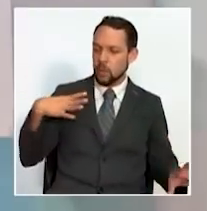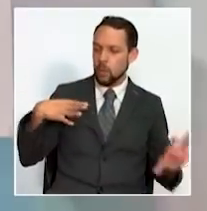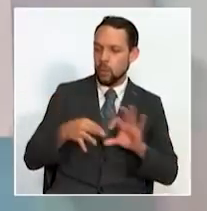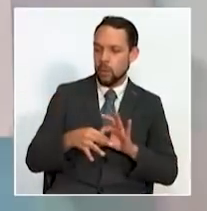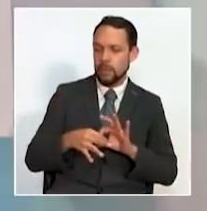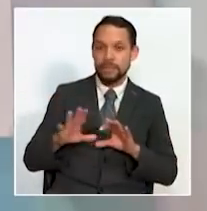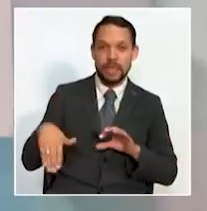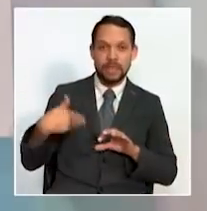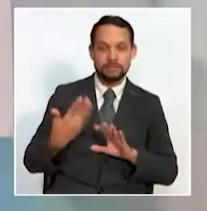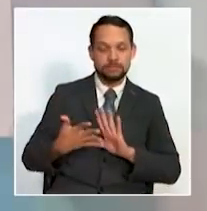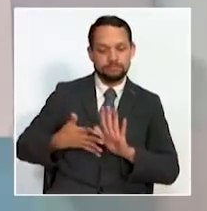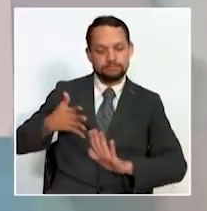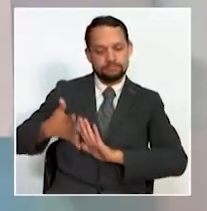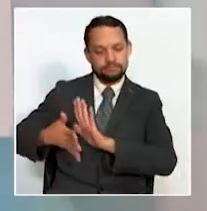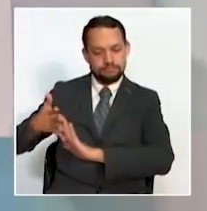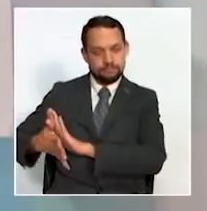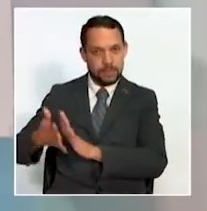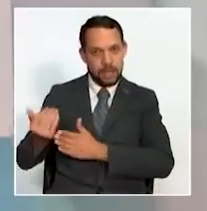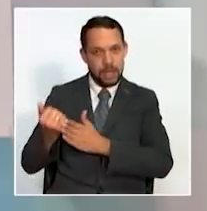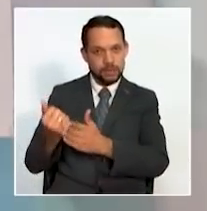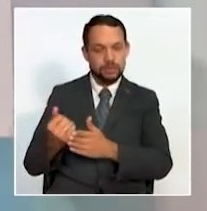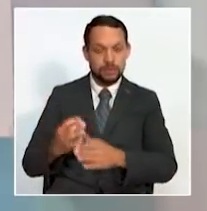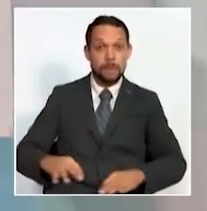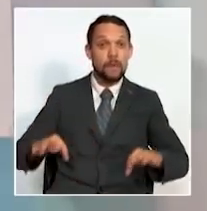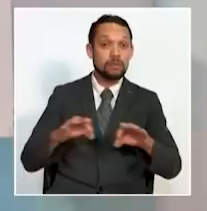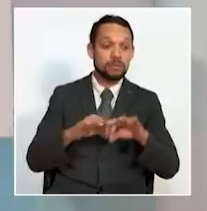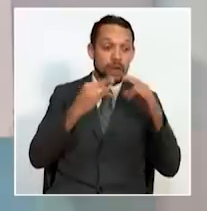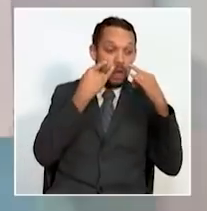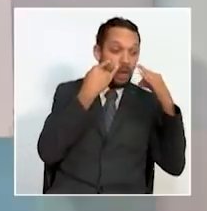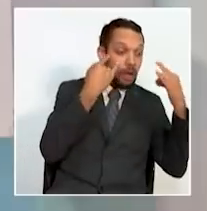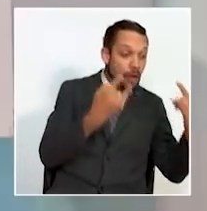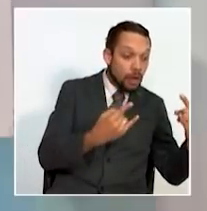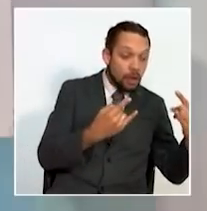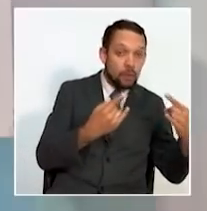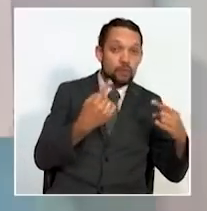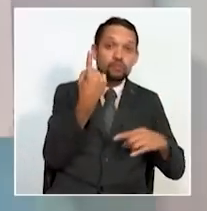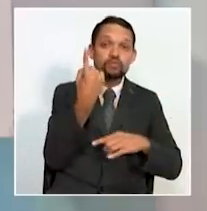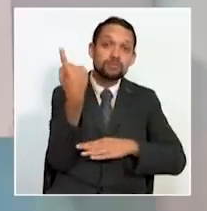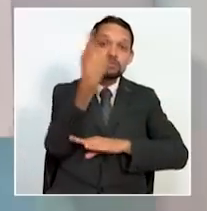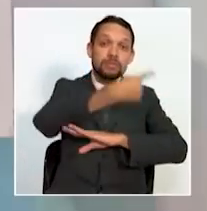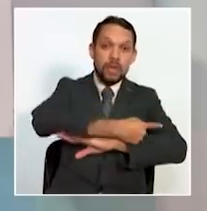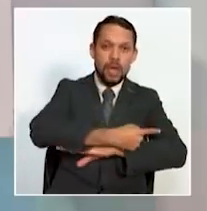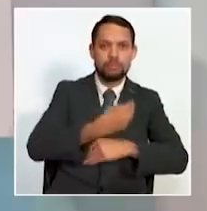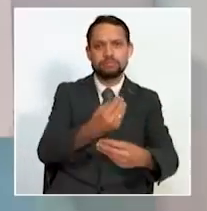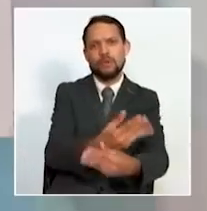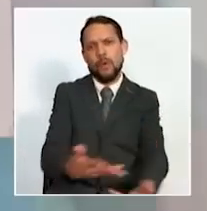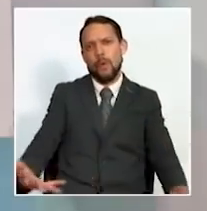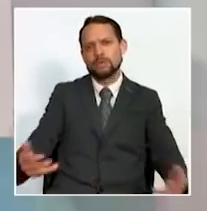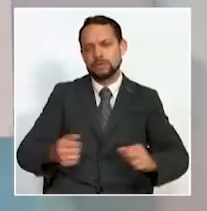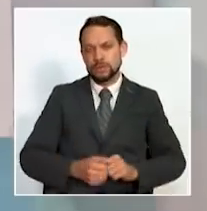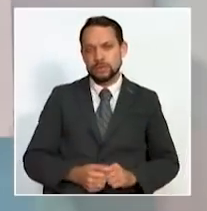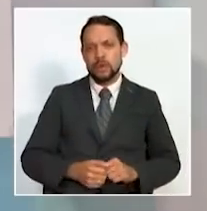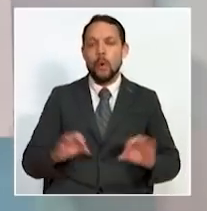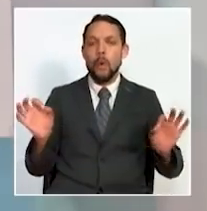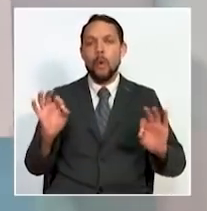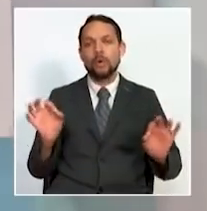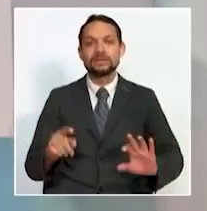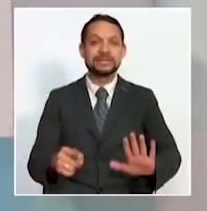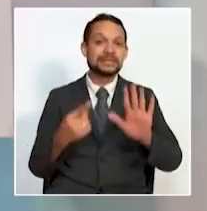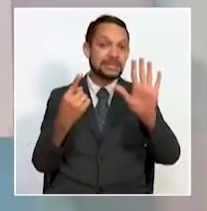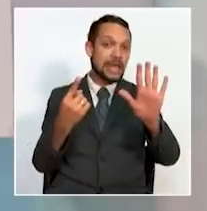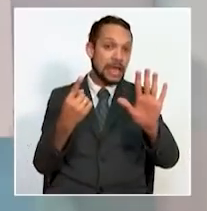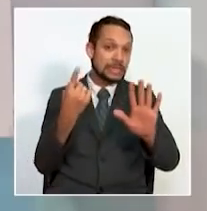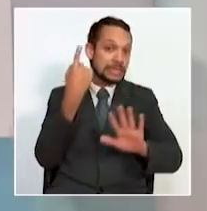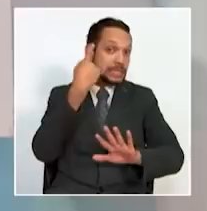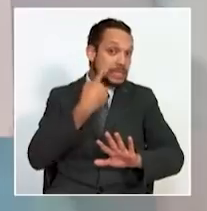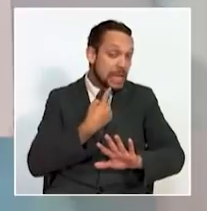spa. Esto es muy interesante porque nos ha permitido diagnosticar en un solo día muchas cosas, o en 6 días en el programa de la limpieza de colon